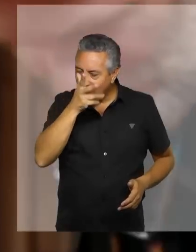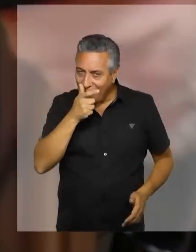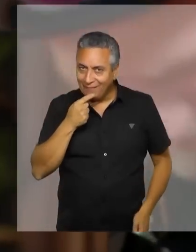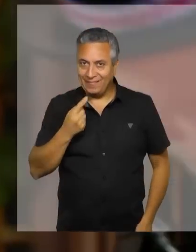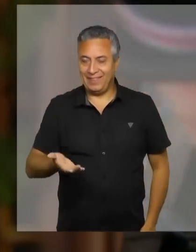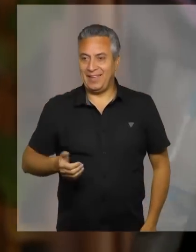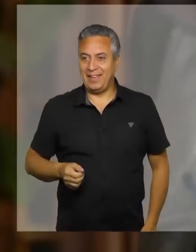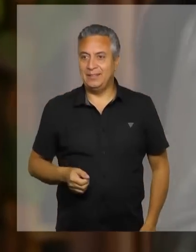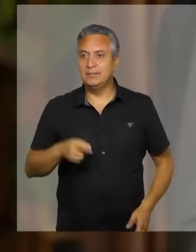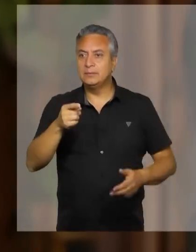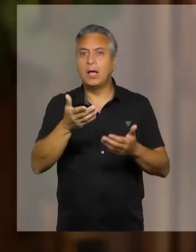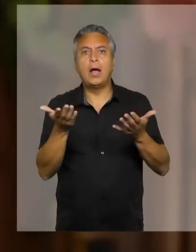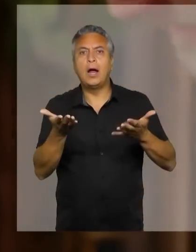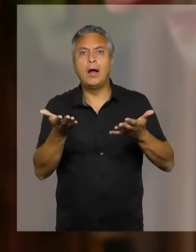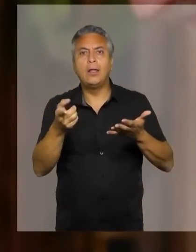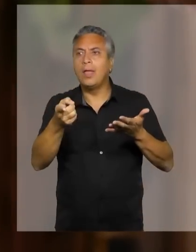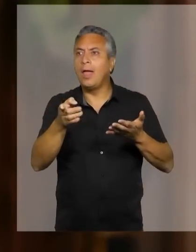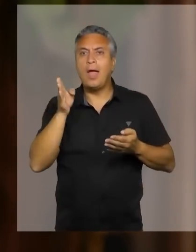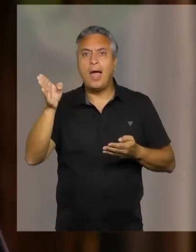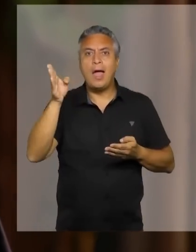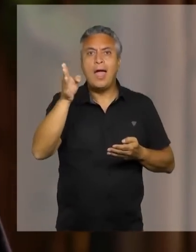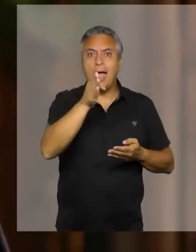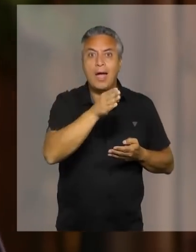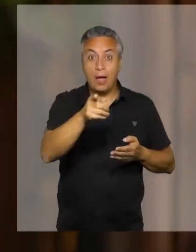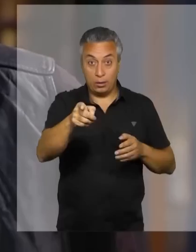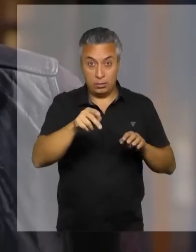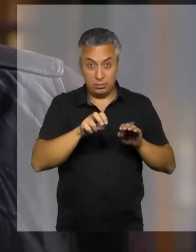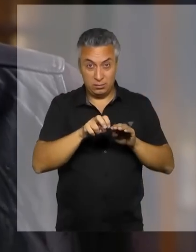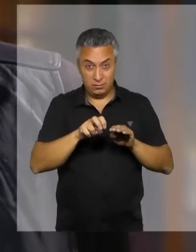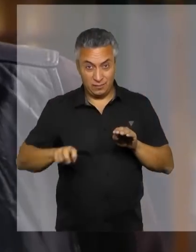¿Y qué onda con la gira? ¿Te estáis bajando?